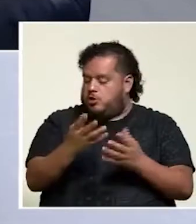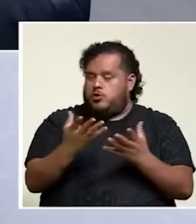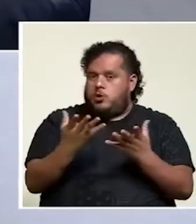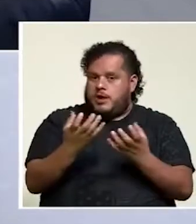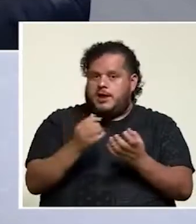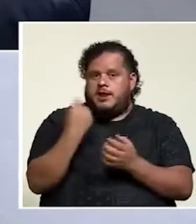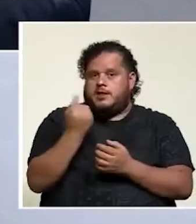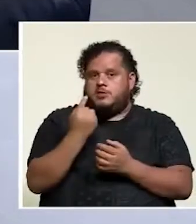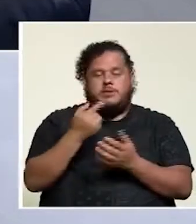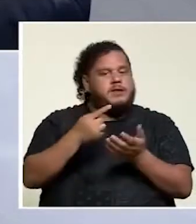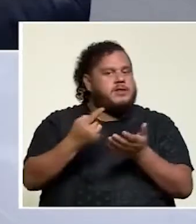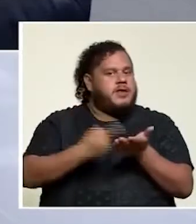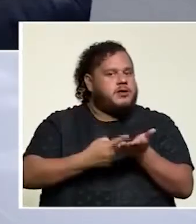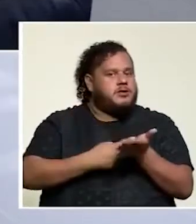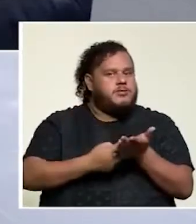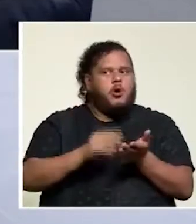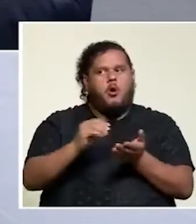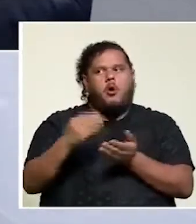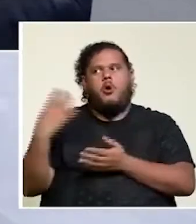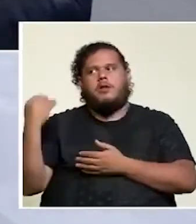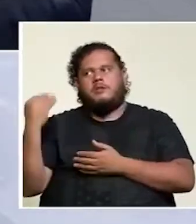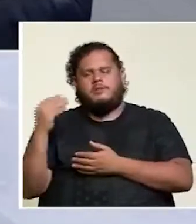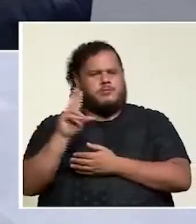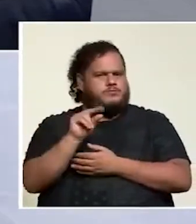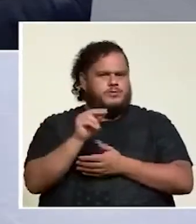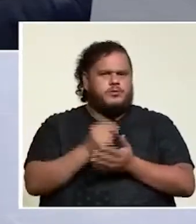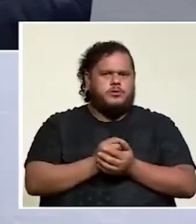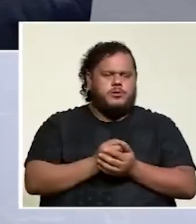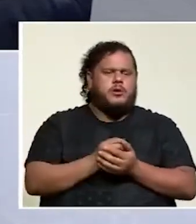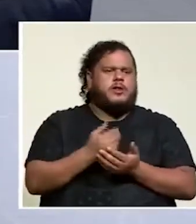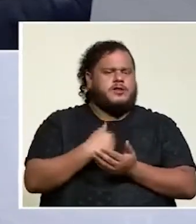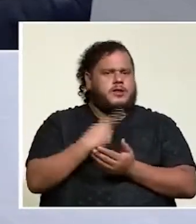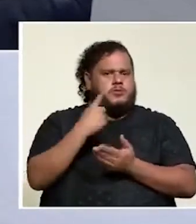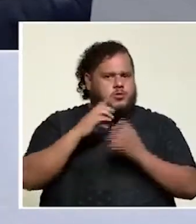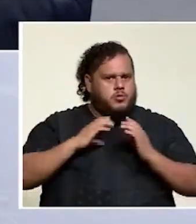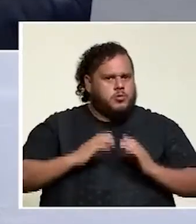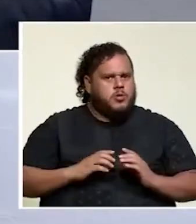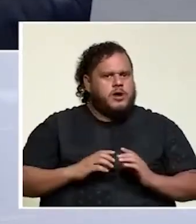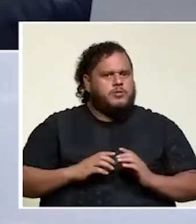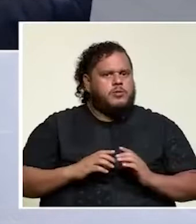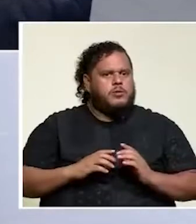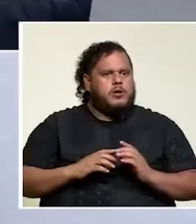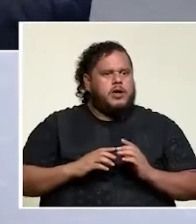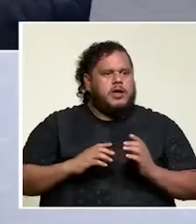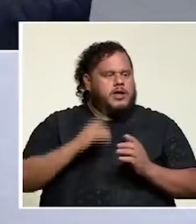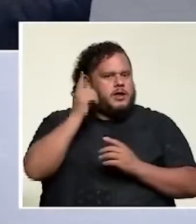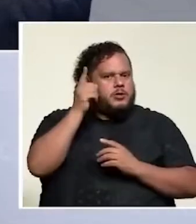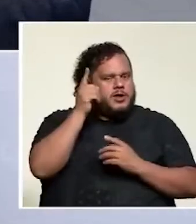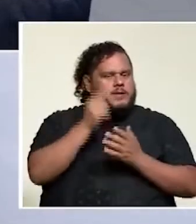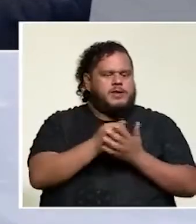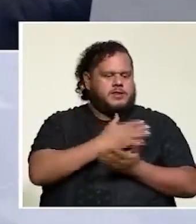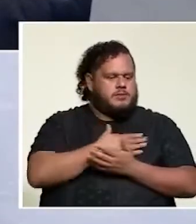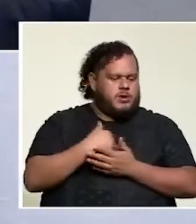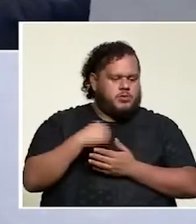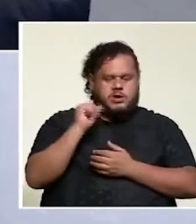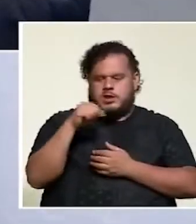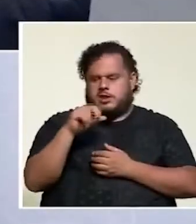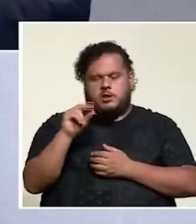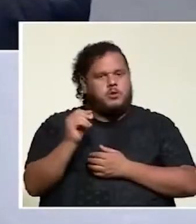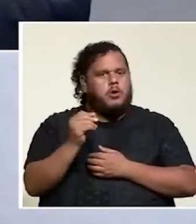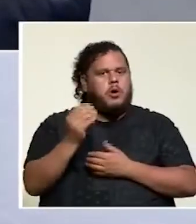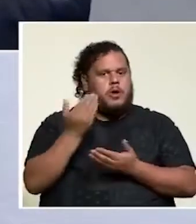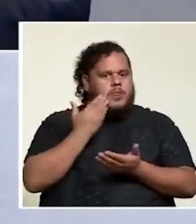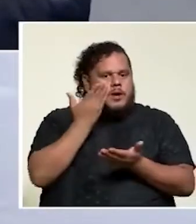de que solamente los debates o es que no me contaron o es que no. Hay un cuerpo, hay un corpus, efectivamente, nos guste o no, de